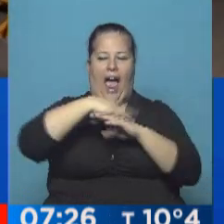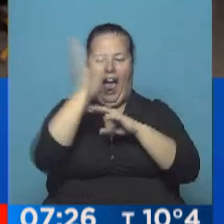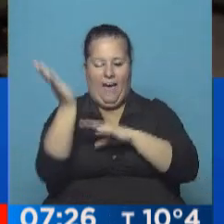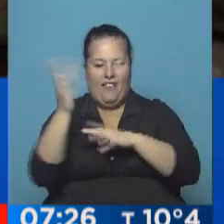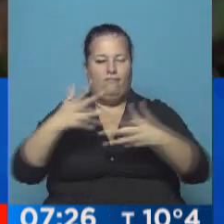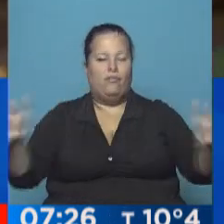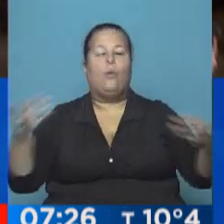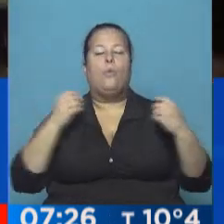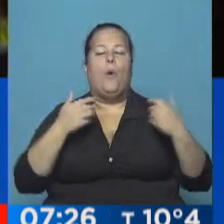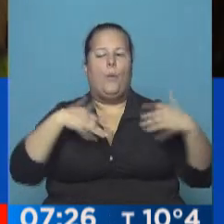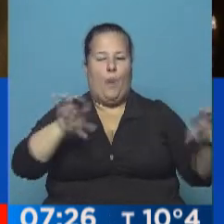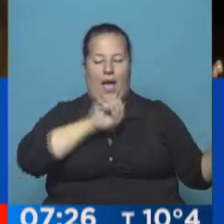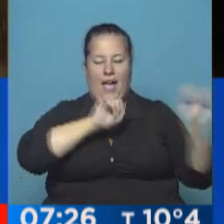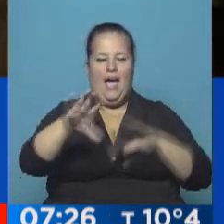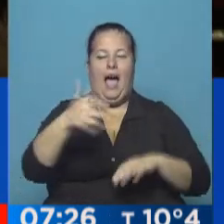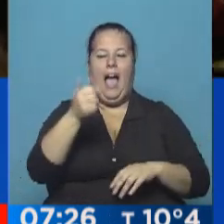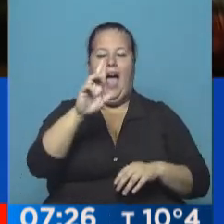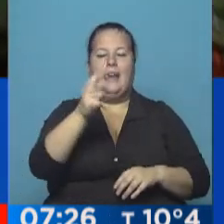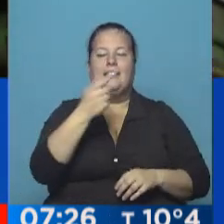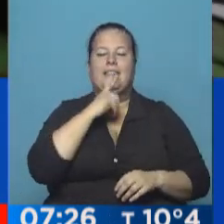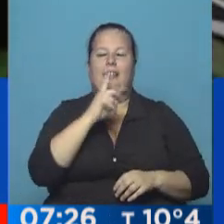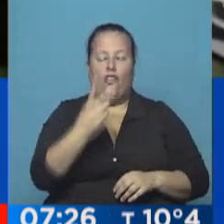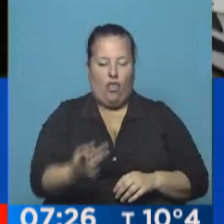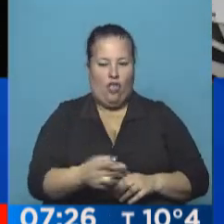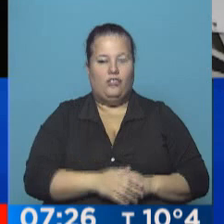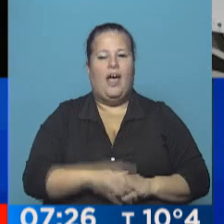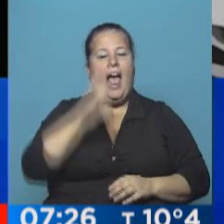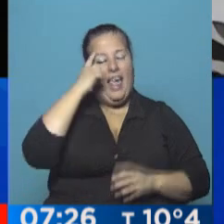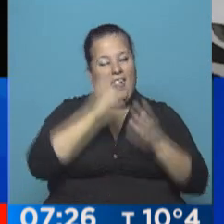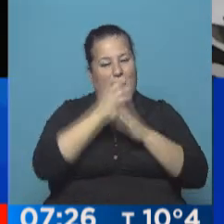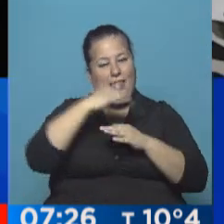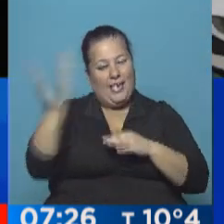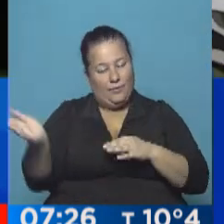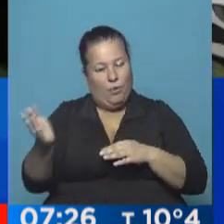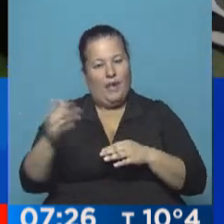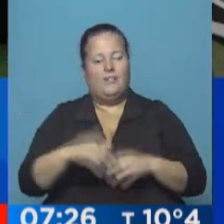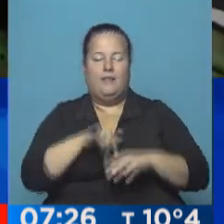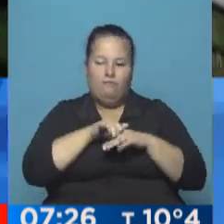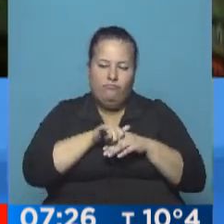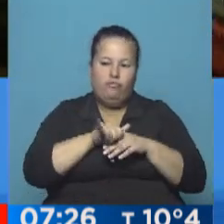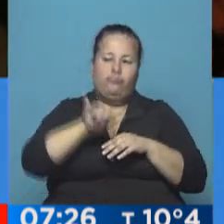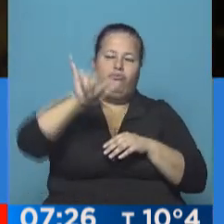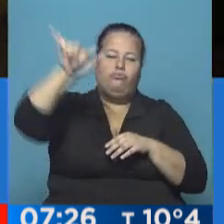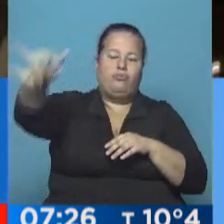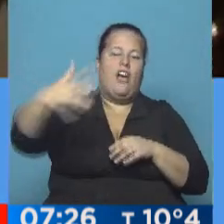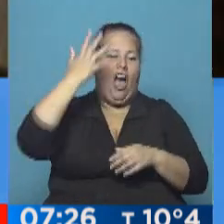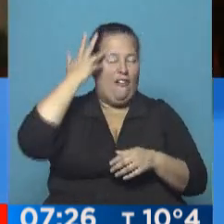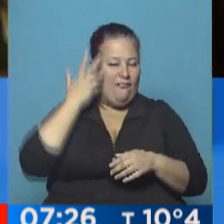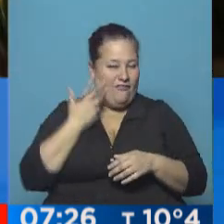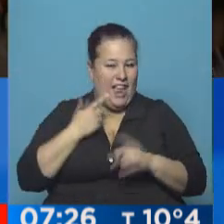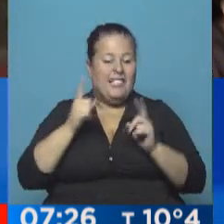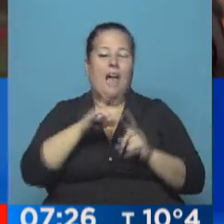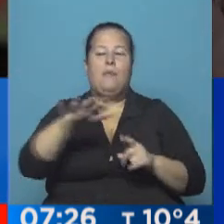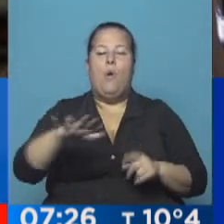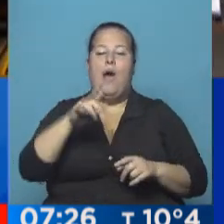desplegado porque va a entrar al SAT 2 y cerca pasada las 10 de la mañana emprende camino se va agullana francesa el mismo lugar